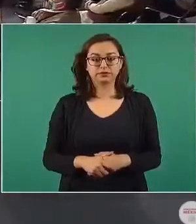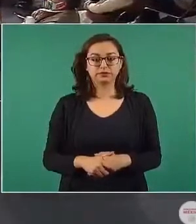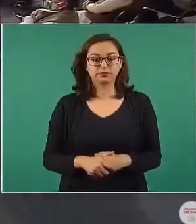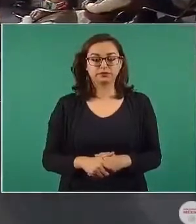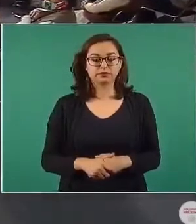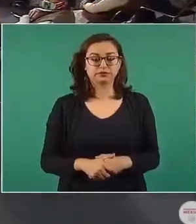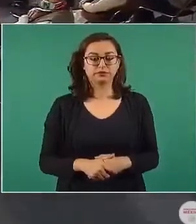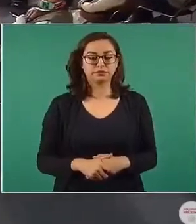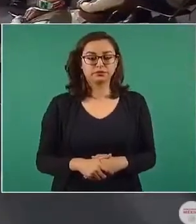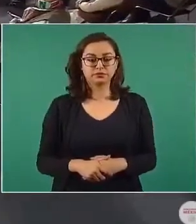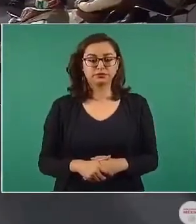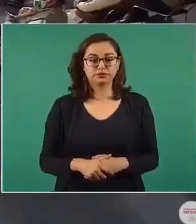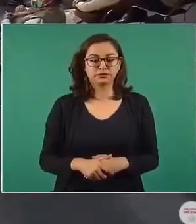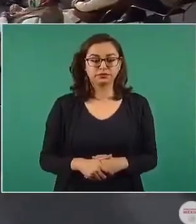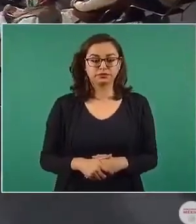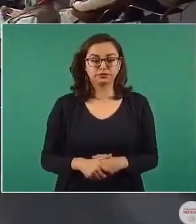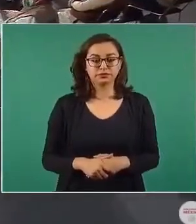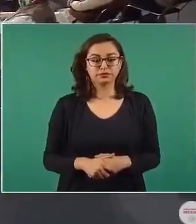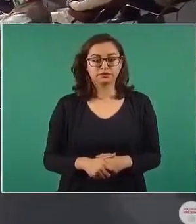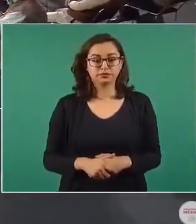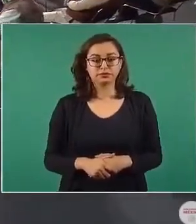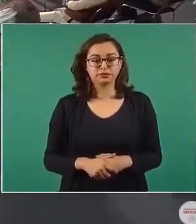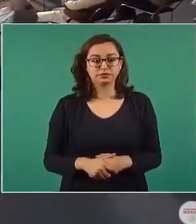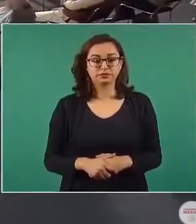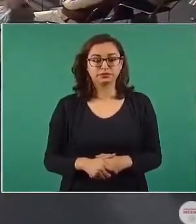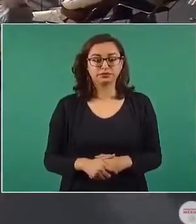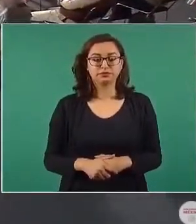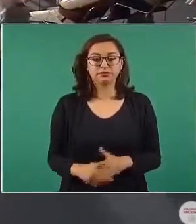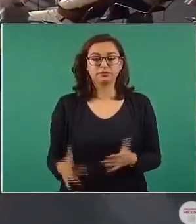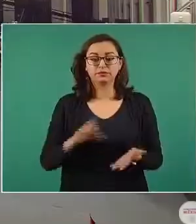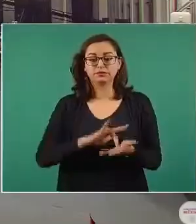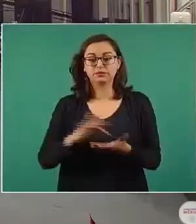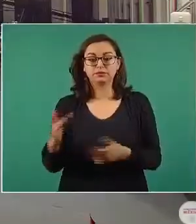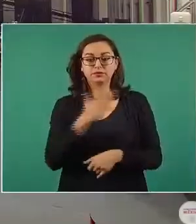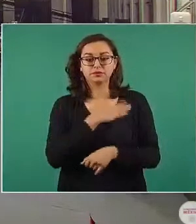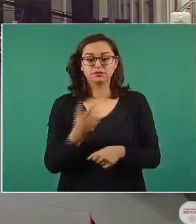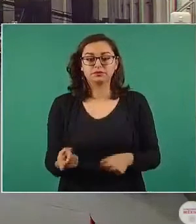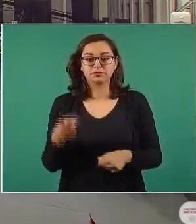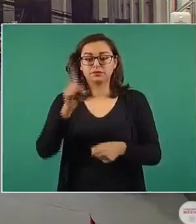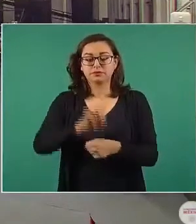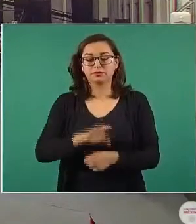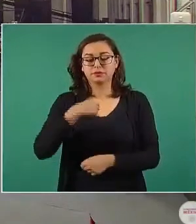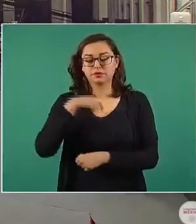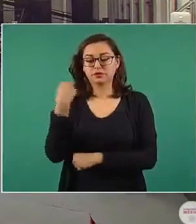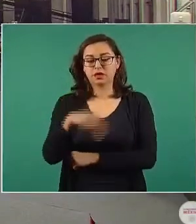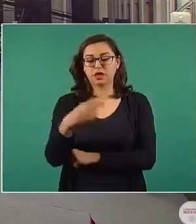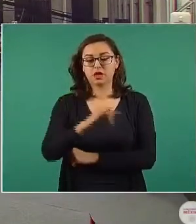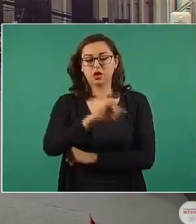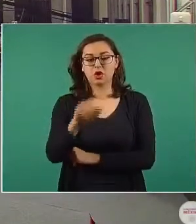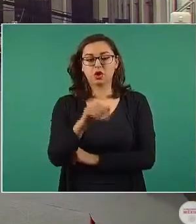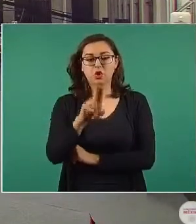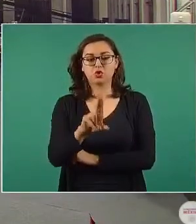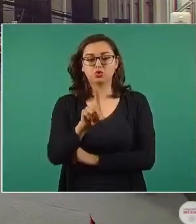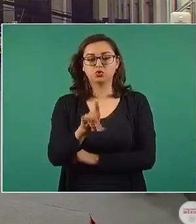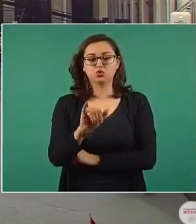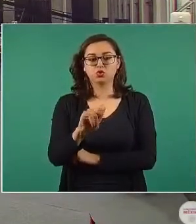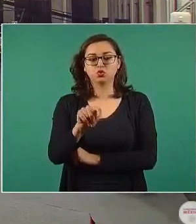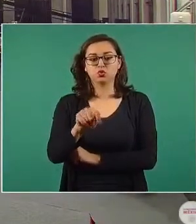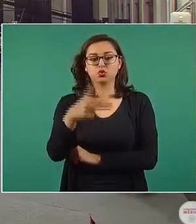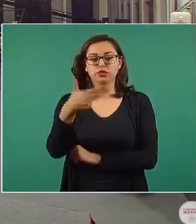Bueno. Vamos con ella. Vamos, vaya. Gracias. Buenos días. Judith Sánchez Reyes, de Imagen del Golfo de